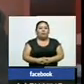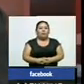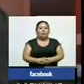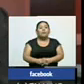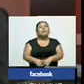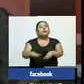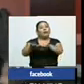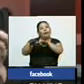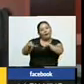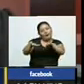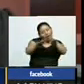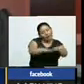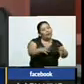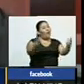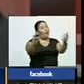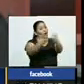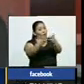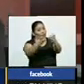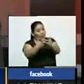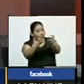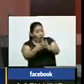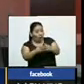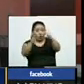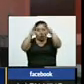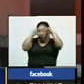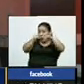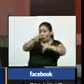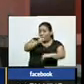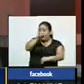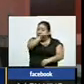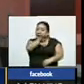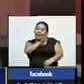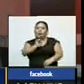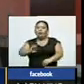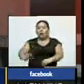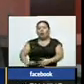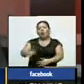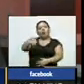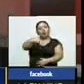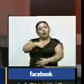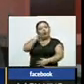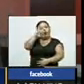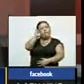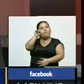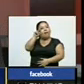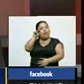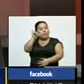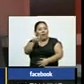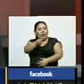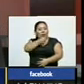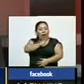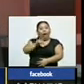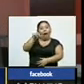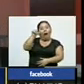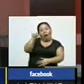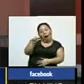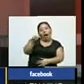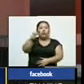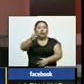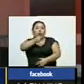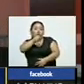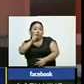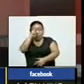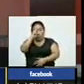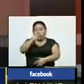Gracias a nuestros compañeros de Hechos El Salvador. Fanny Luna desde Anoticias 7, República Dominicana.